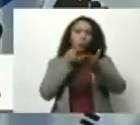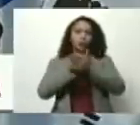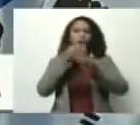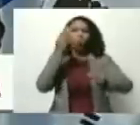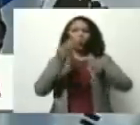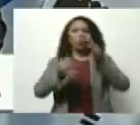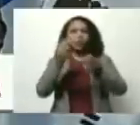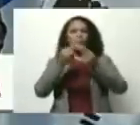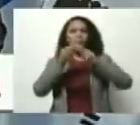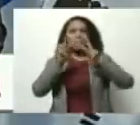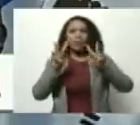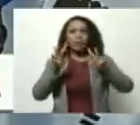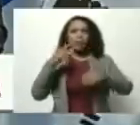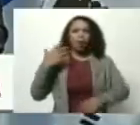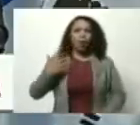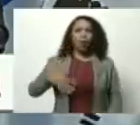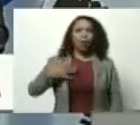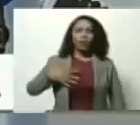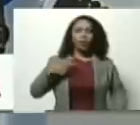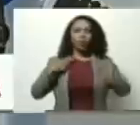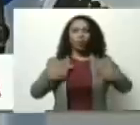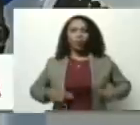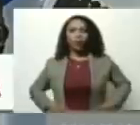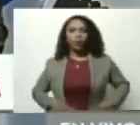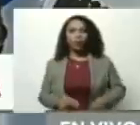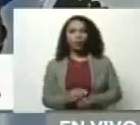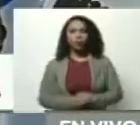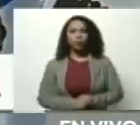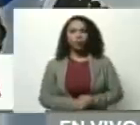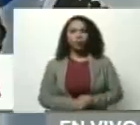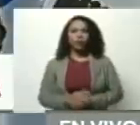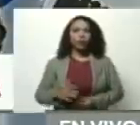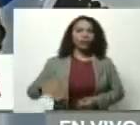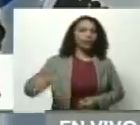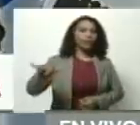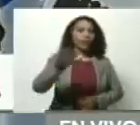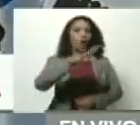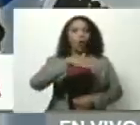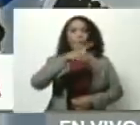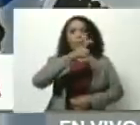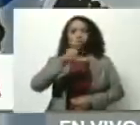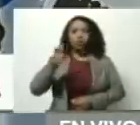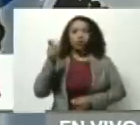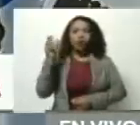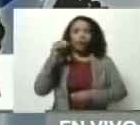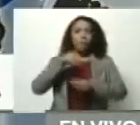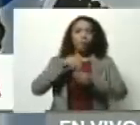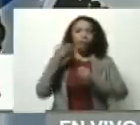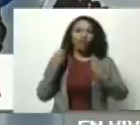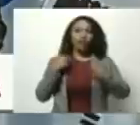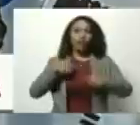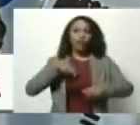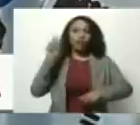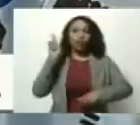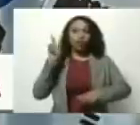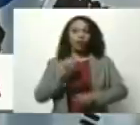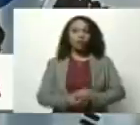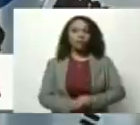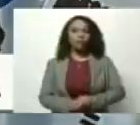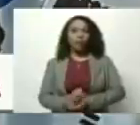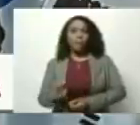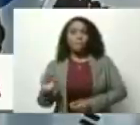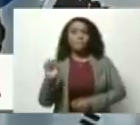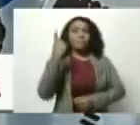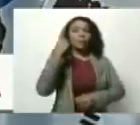paz y los derechos humanos de todos los venezolanos y venezolanas. En primer lugar,